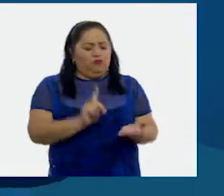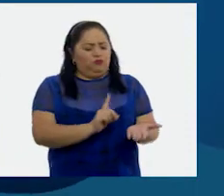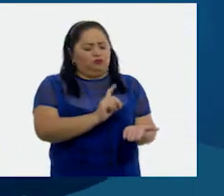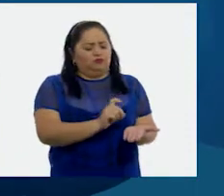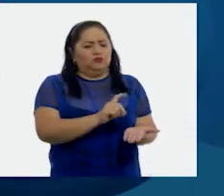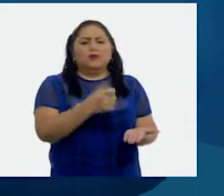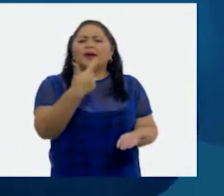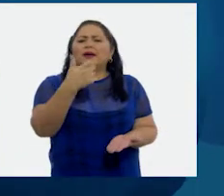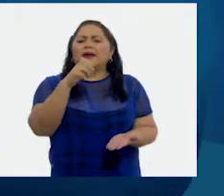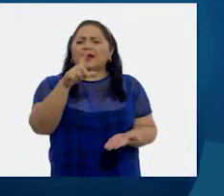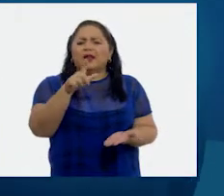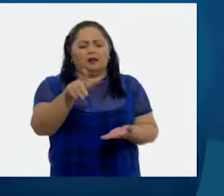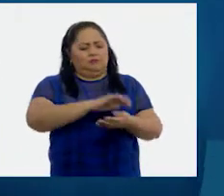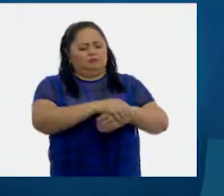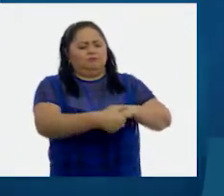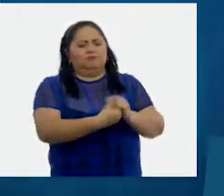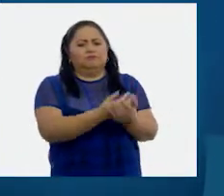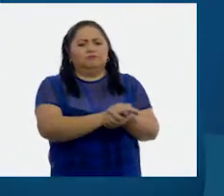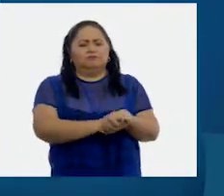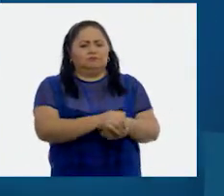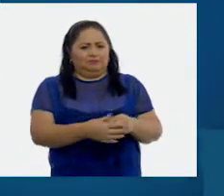desinfectante a base de agua y alcohol.